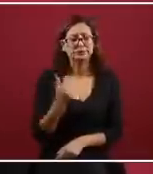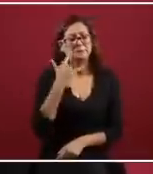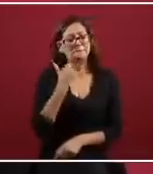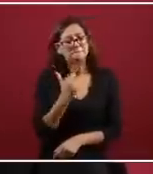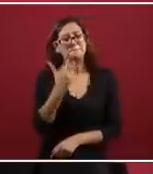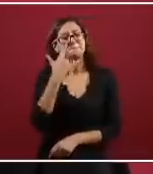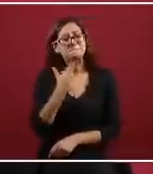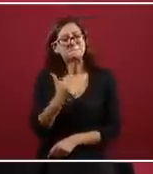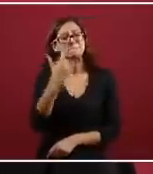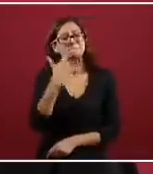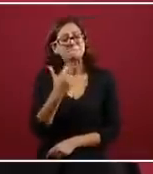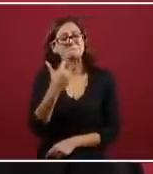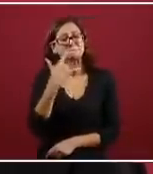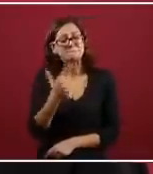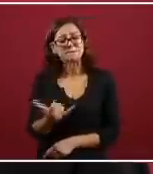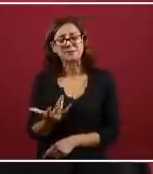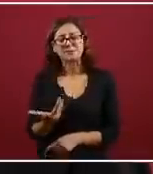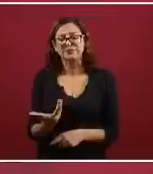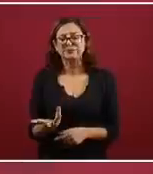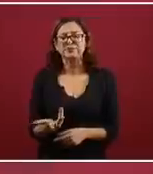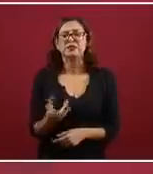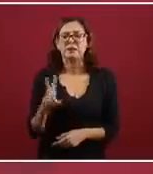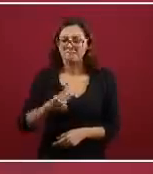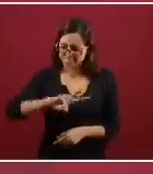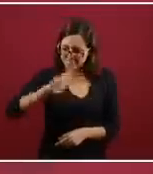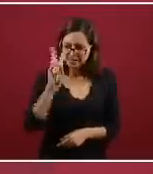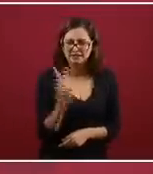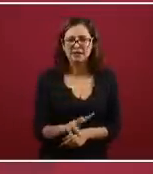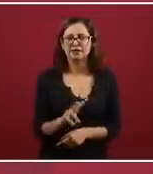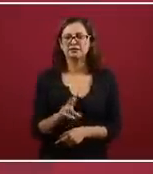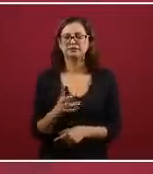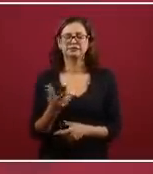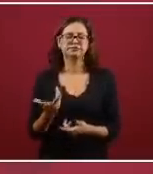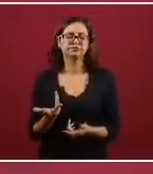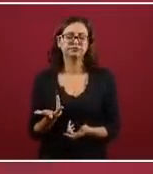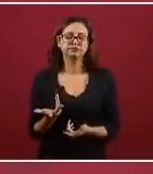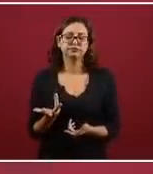por hacer valer